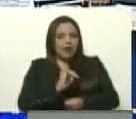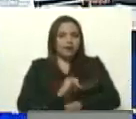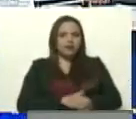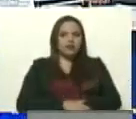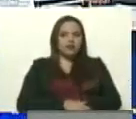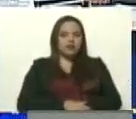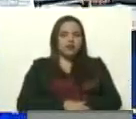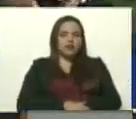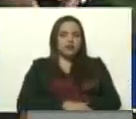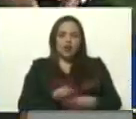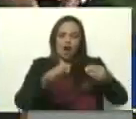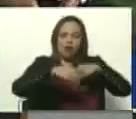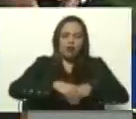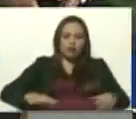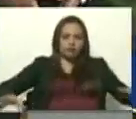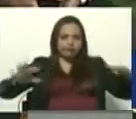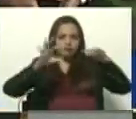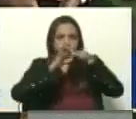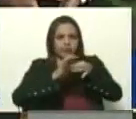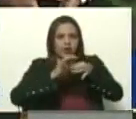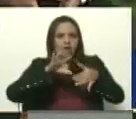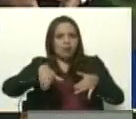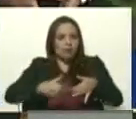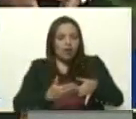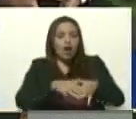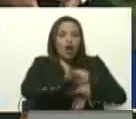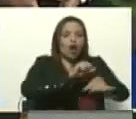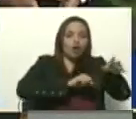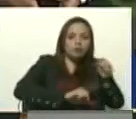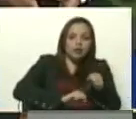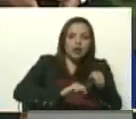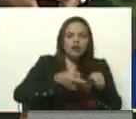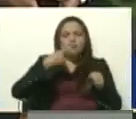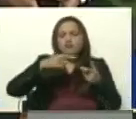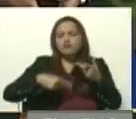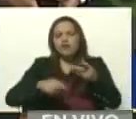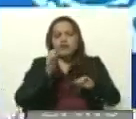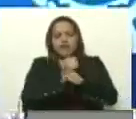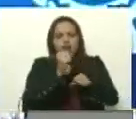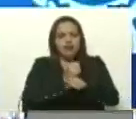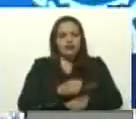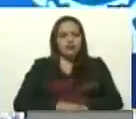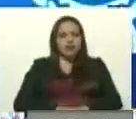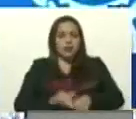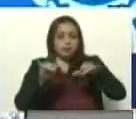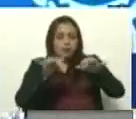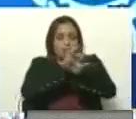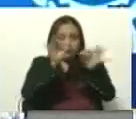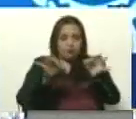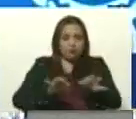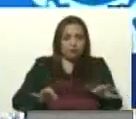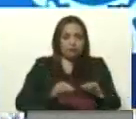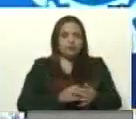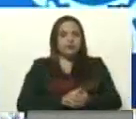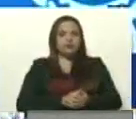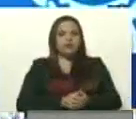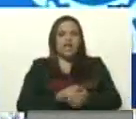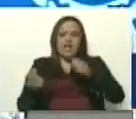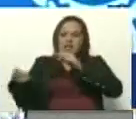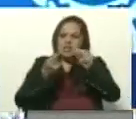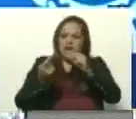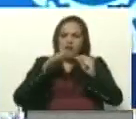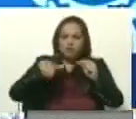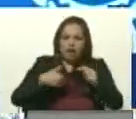un encaje con justamente ese poder adquisitivo de los trabajadores. Así que ese circuito virtuoso, este diálogo